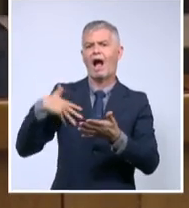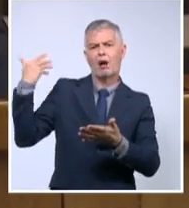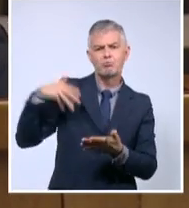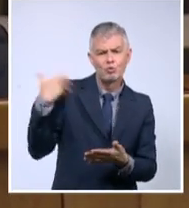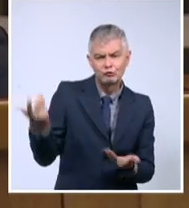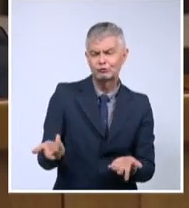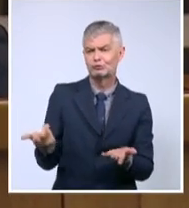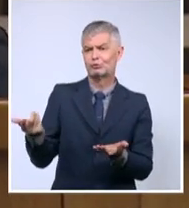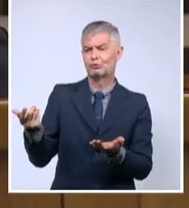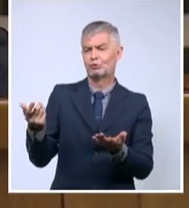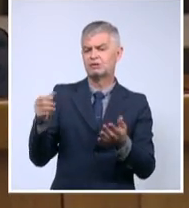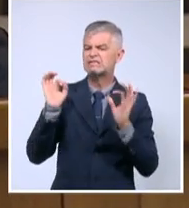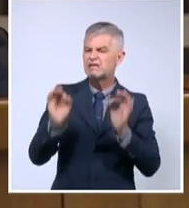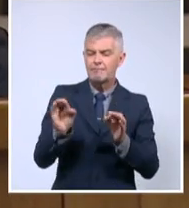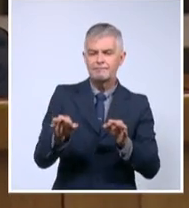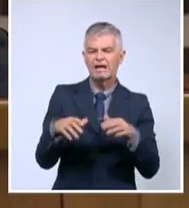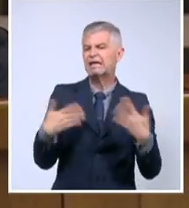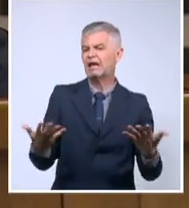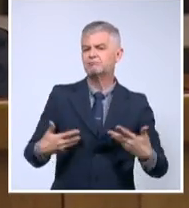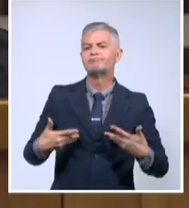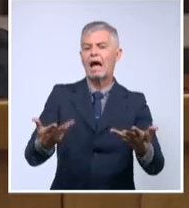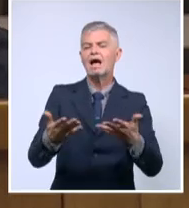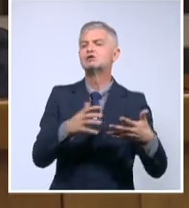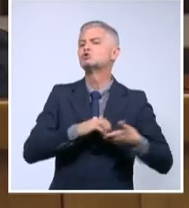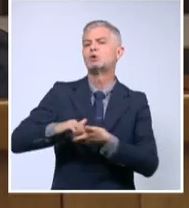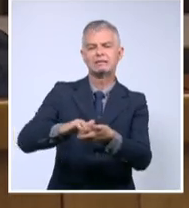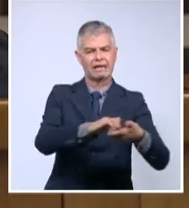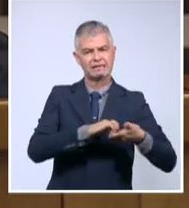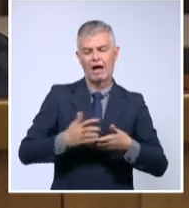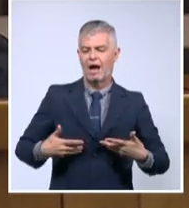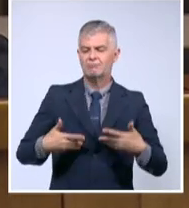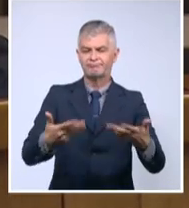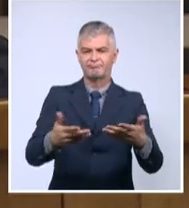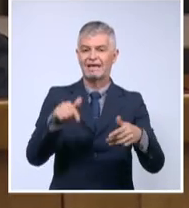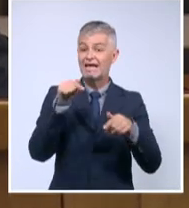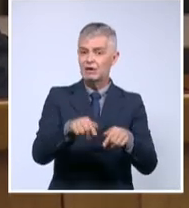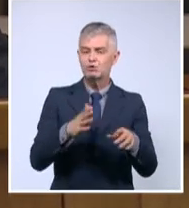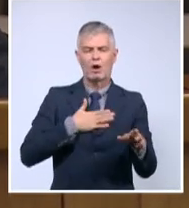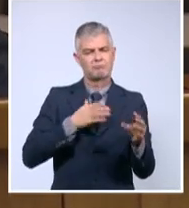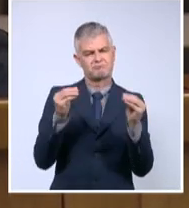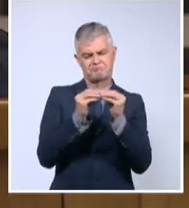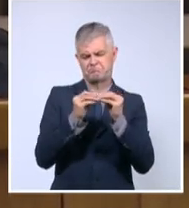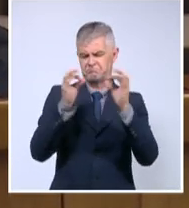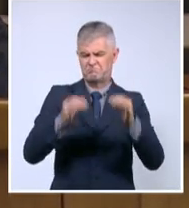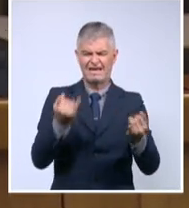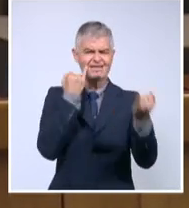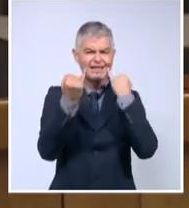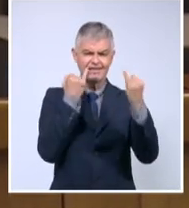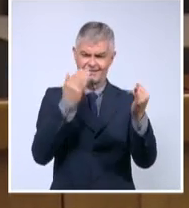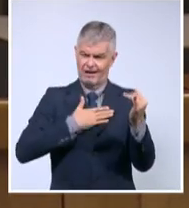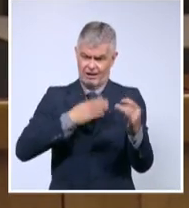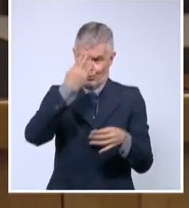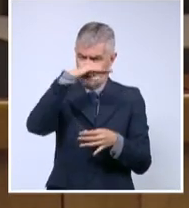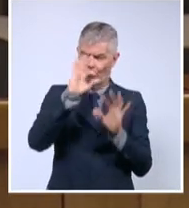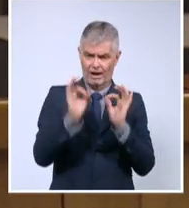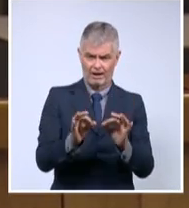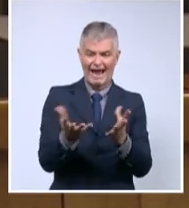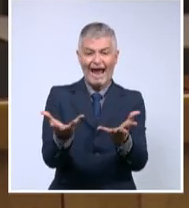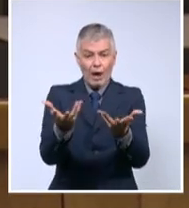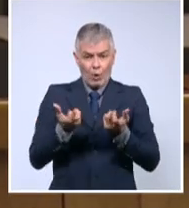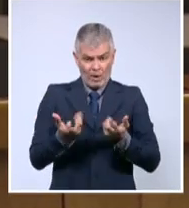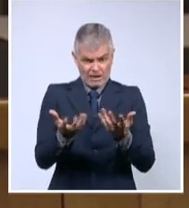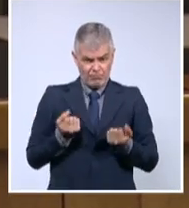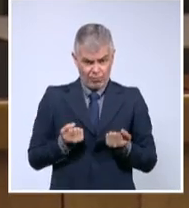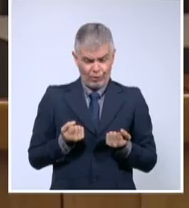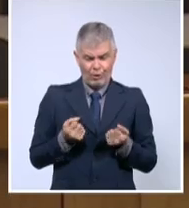de solidaridad y de generosidad que ya forma parte inseparable del ser nacional. El egoísmo es